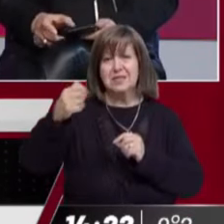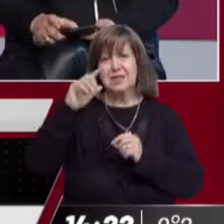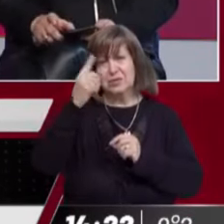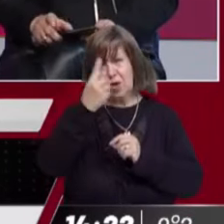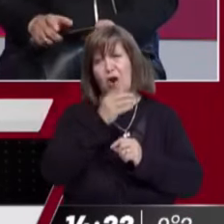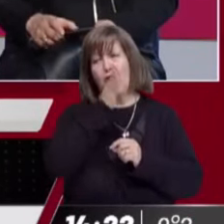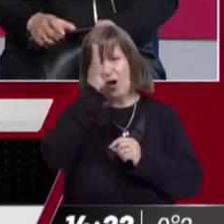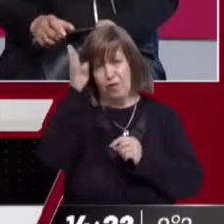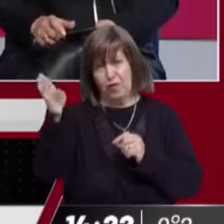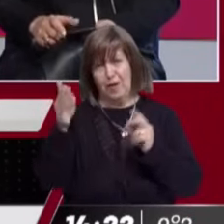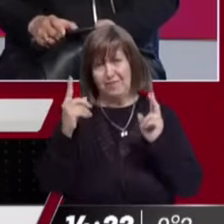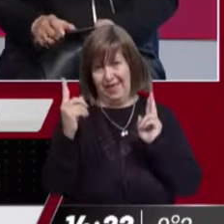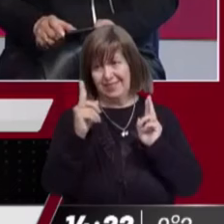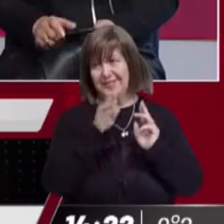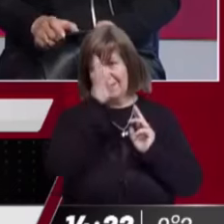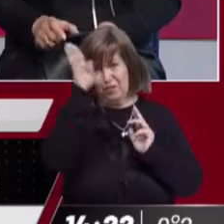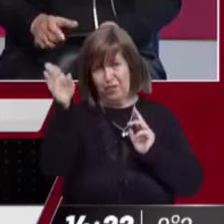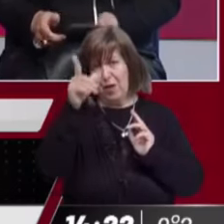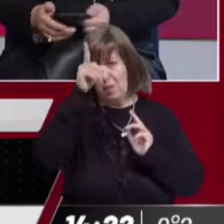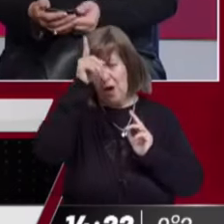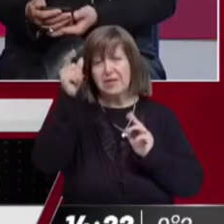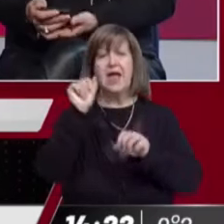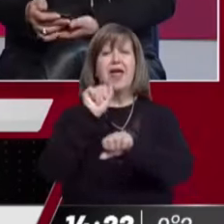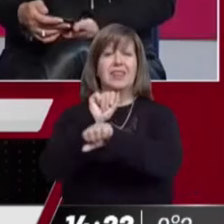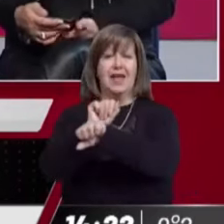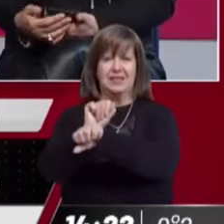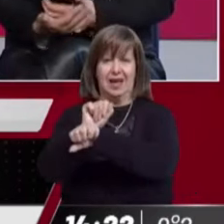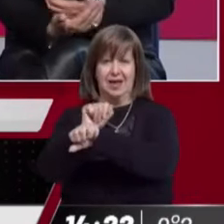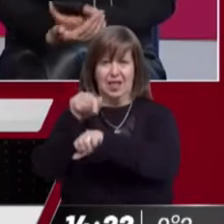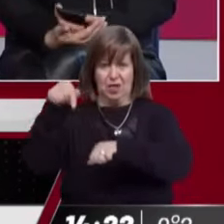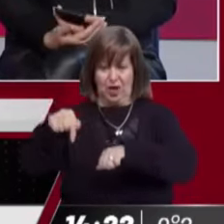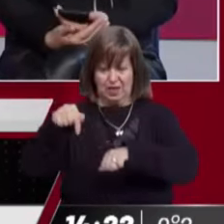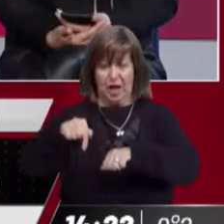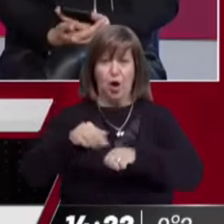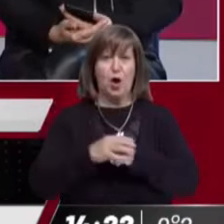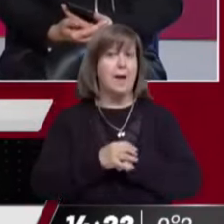justicia, aún está detenido y habrá que ver qué es lo que se decide, ¿no? Bueno, dale, lo seguimos el tema mañana.